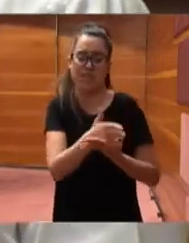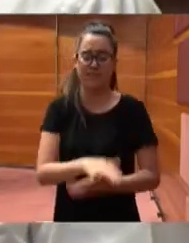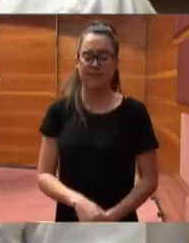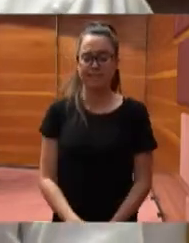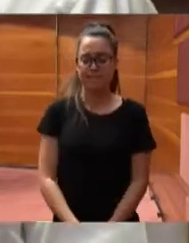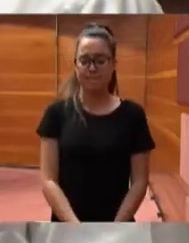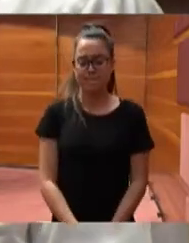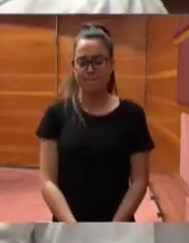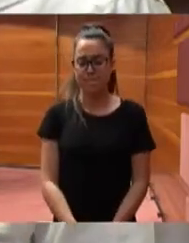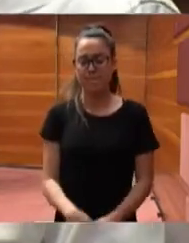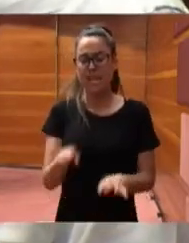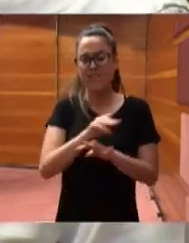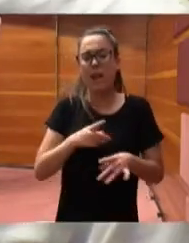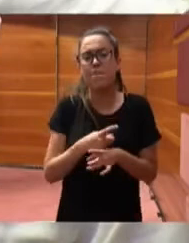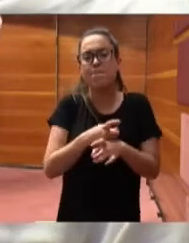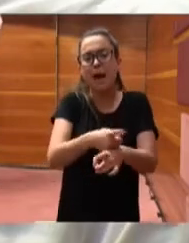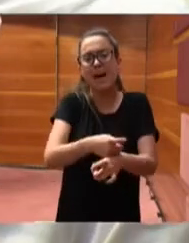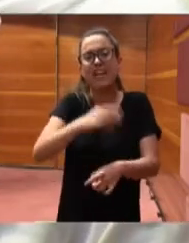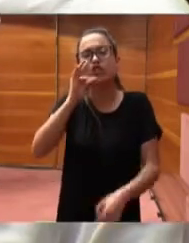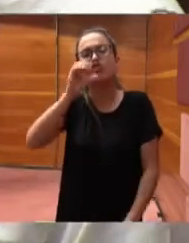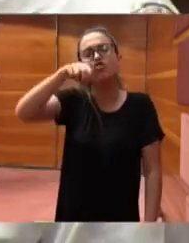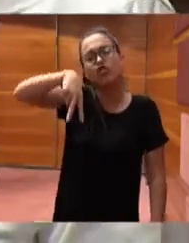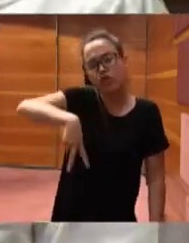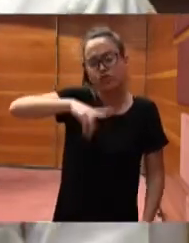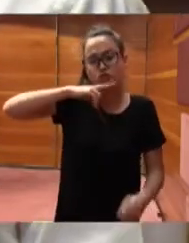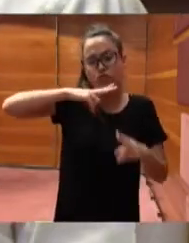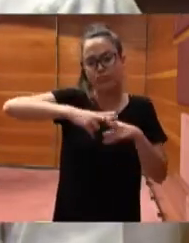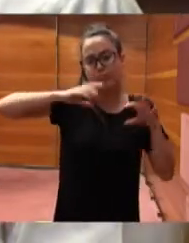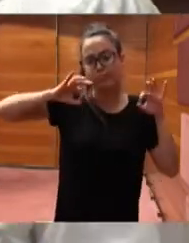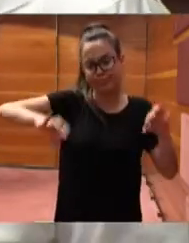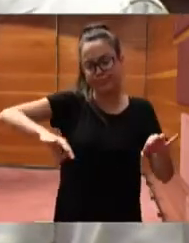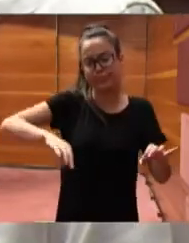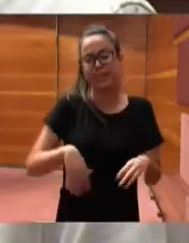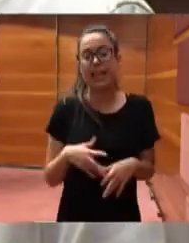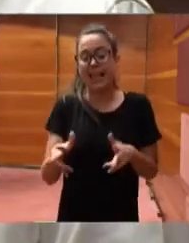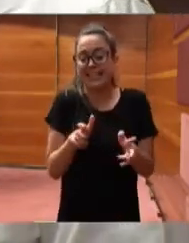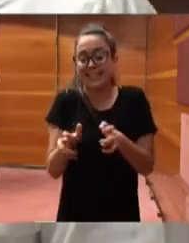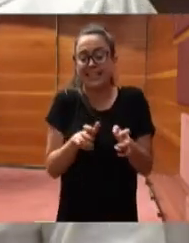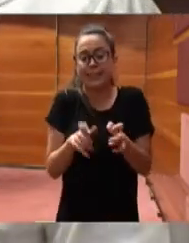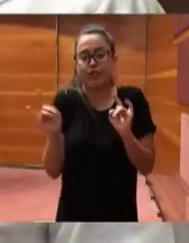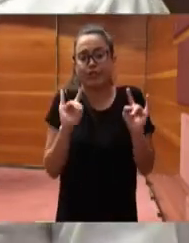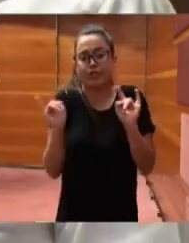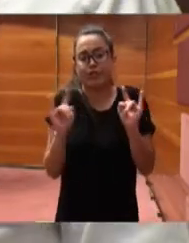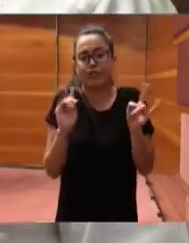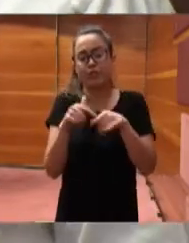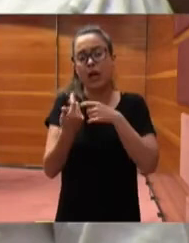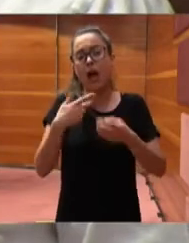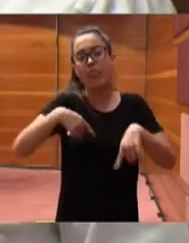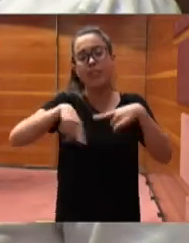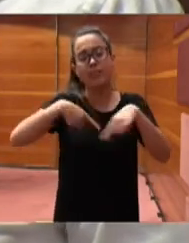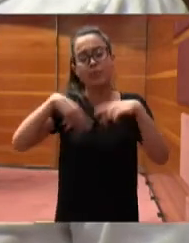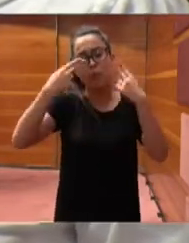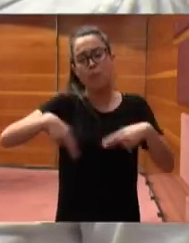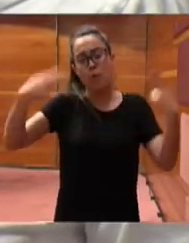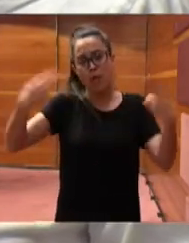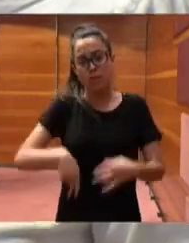pues fenómenos como el que ha dicho ella, el mapatón, donde la propia ciudadanía hacía de sensor del transporte público. Y yo aquí veo pocas de esas.